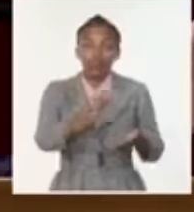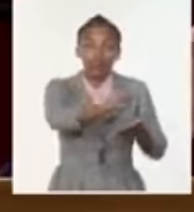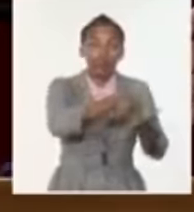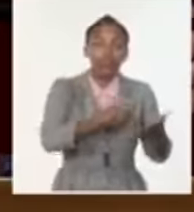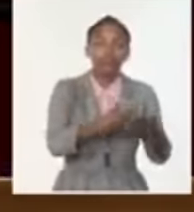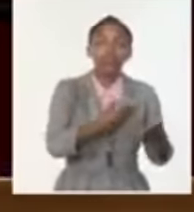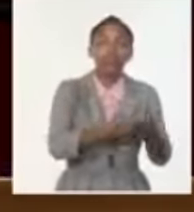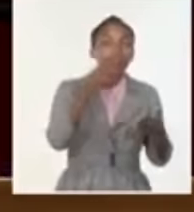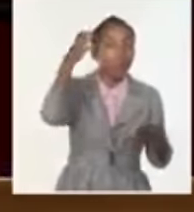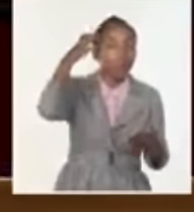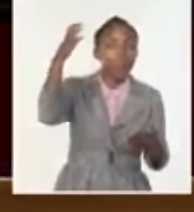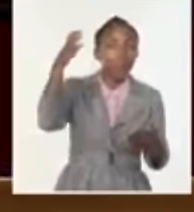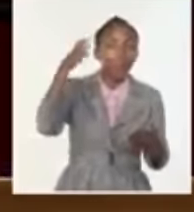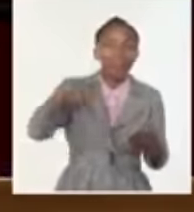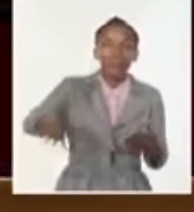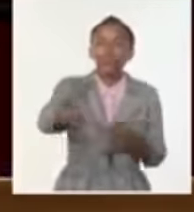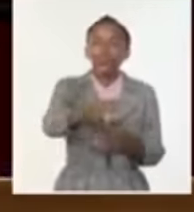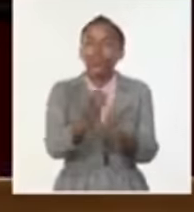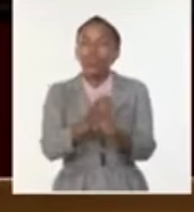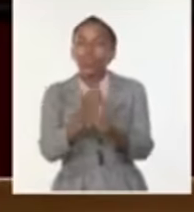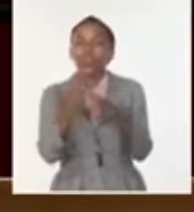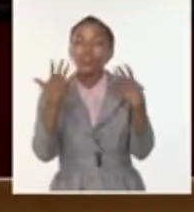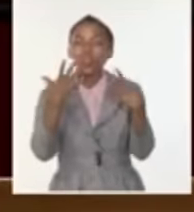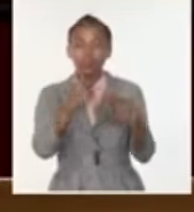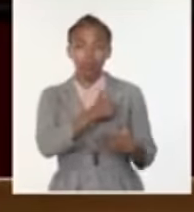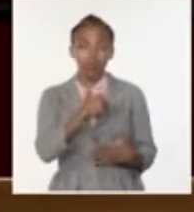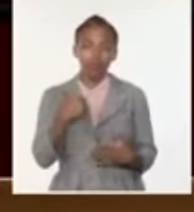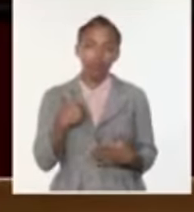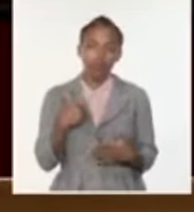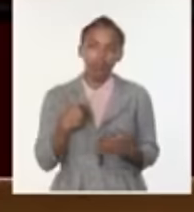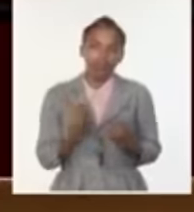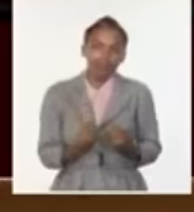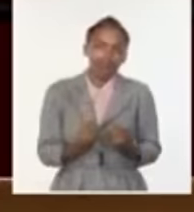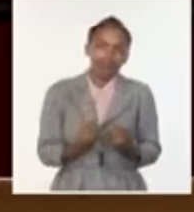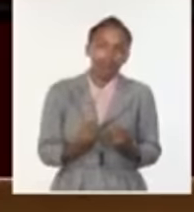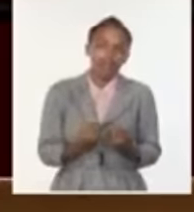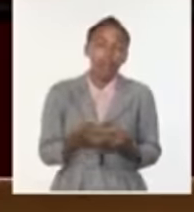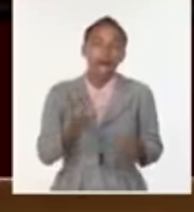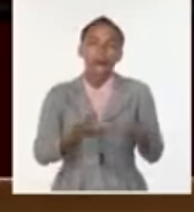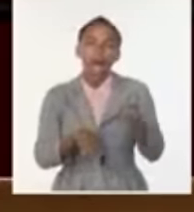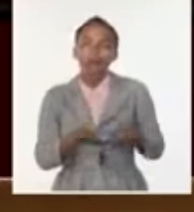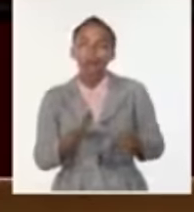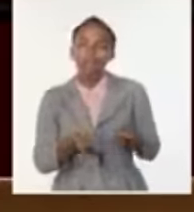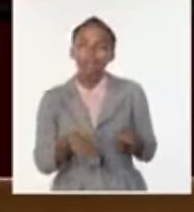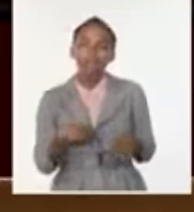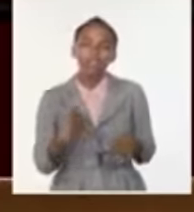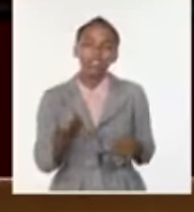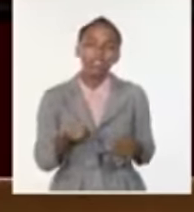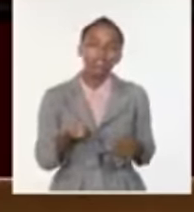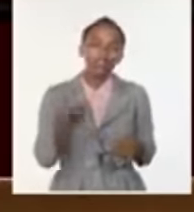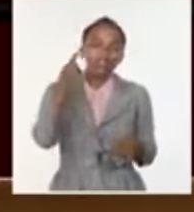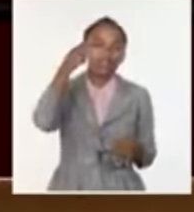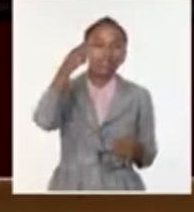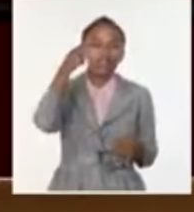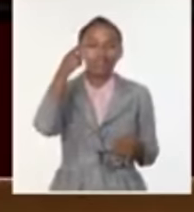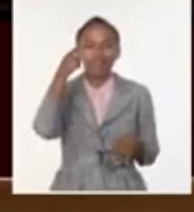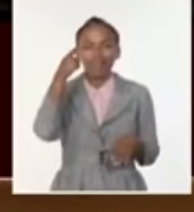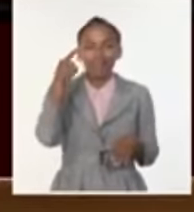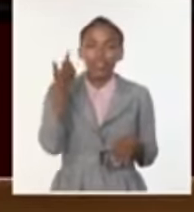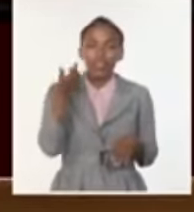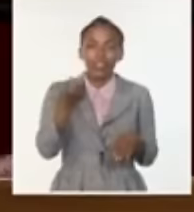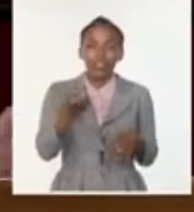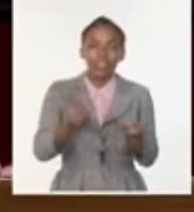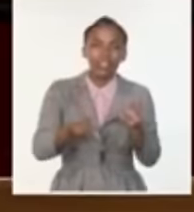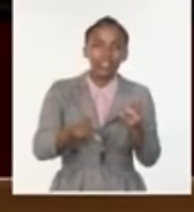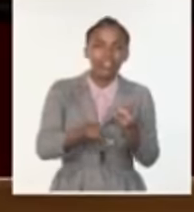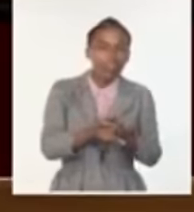y todos los que están trabajando son privados. Incluso a veces no tiene claro si realmente es legal o